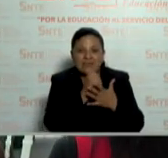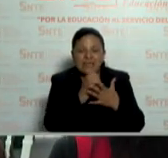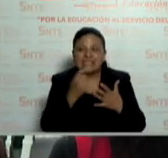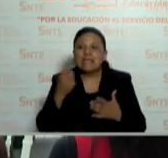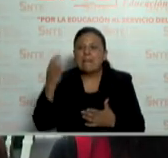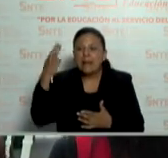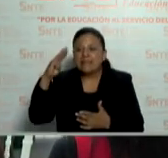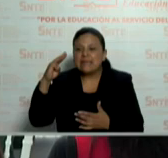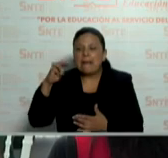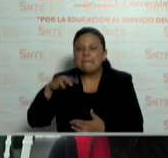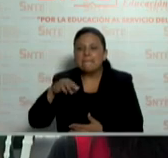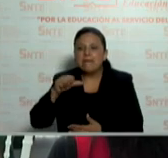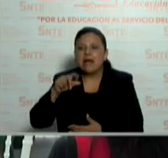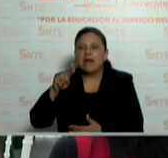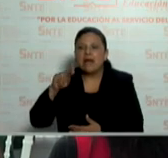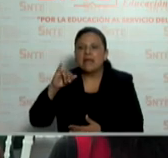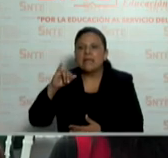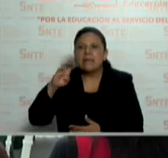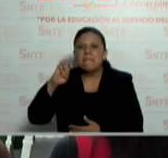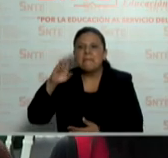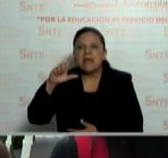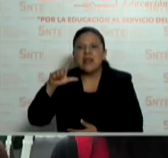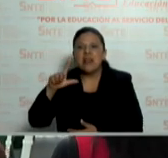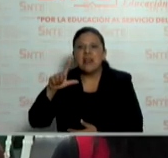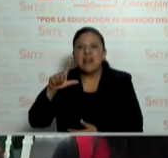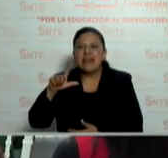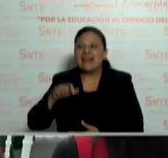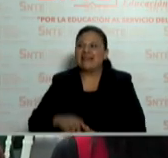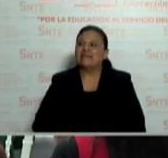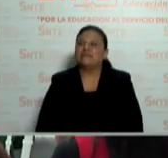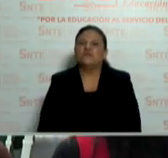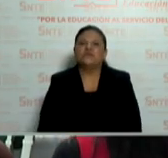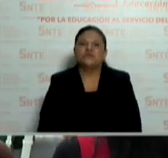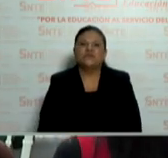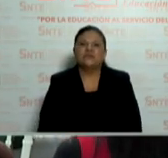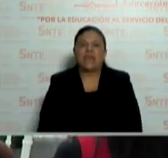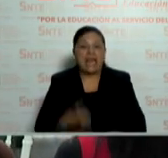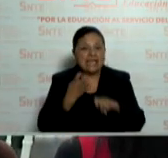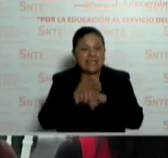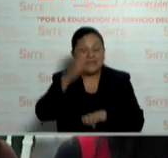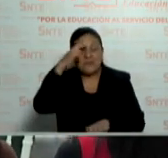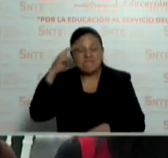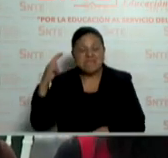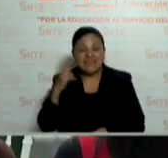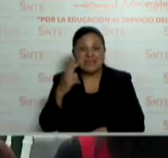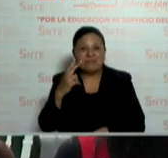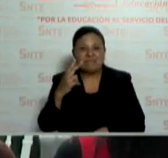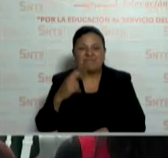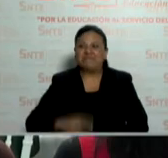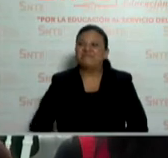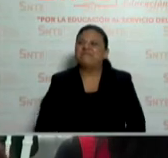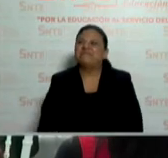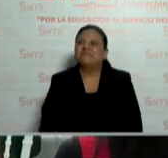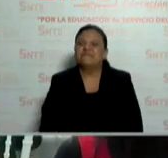profesora Maribel Segundo Chaparro, de la sección 17 del Estado de México.